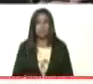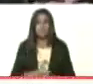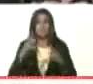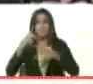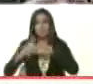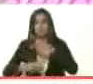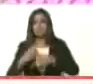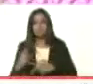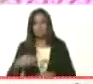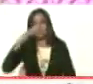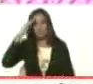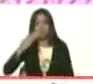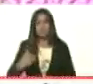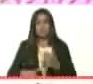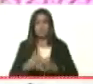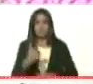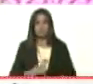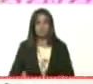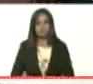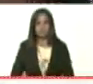Producción y milicia, milicia y producción.